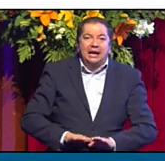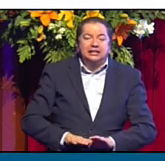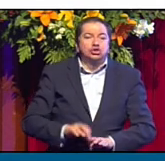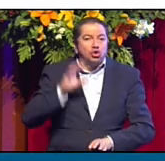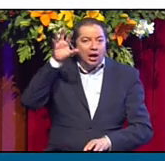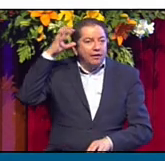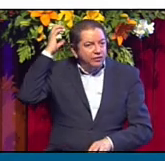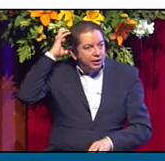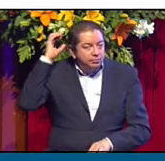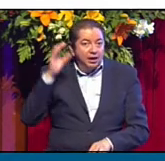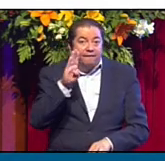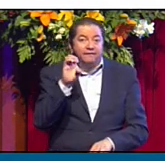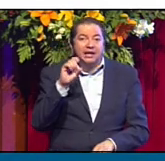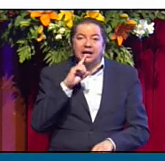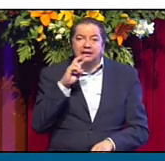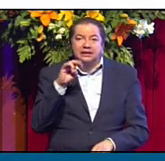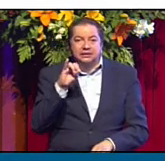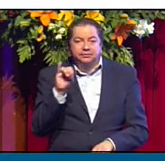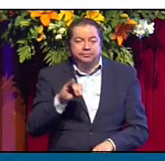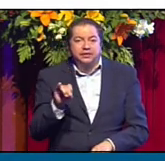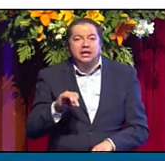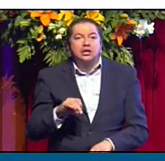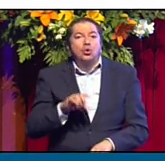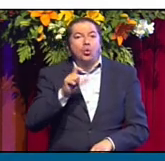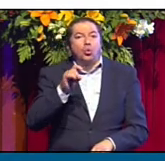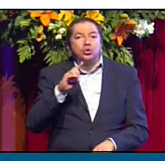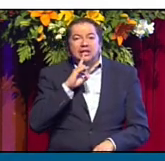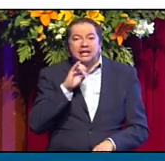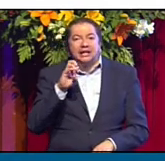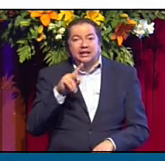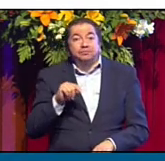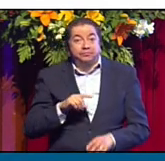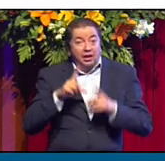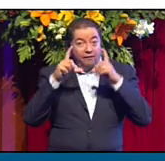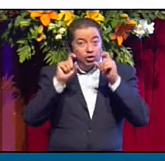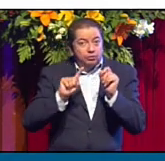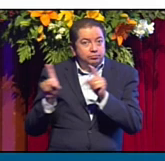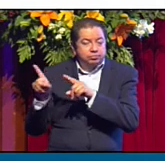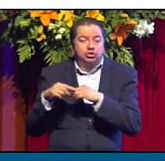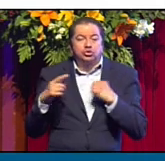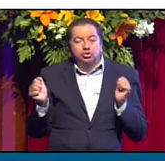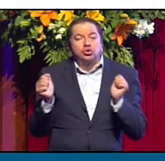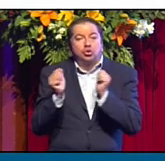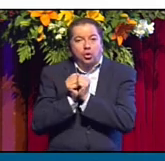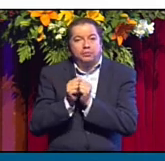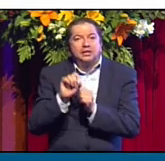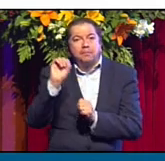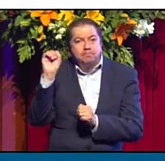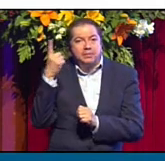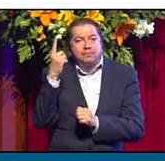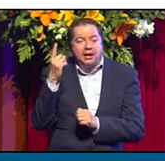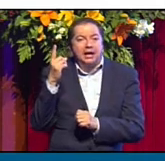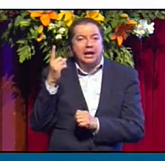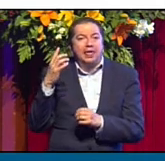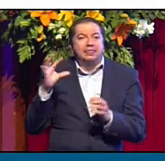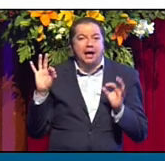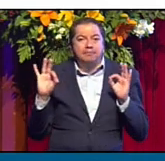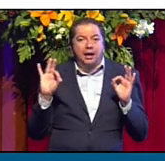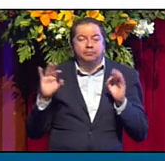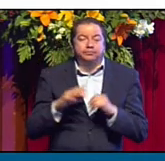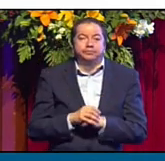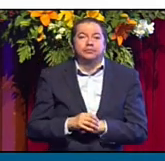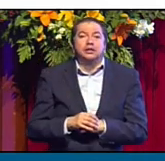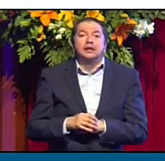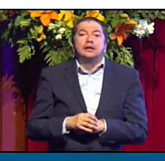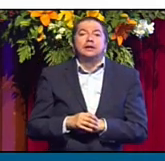con Beatriz Gutiérrez, la primera dama de México. La estamos acompañando. Desde aquí, y espero representarlo a todos ustedes,